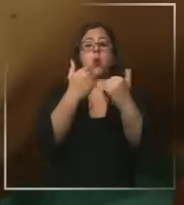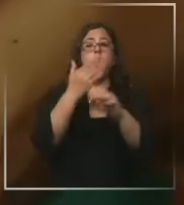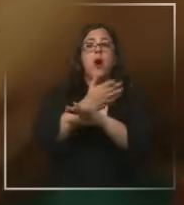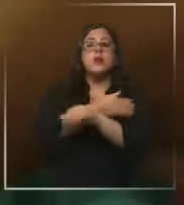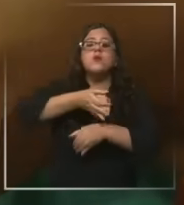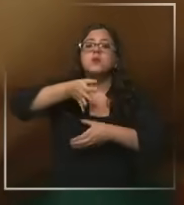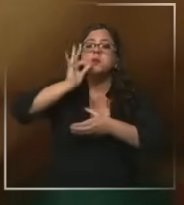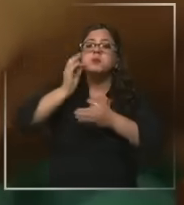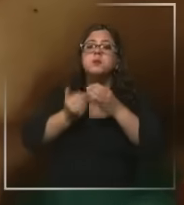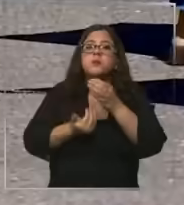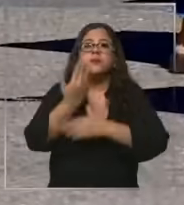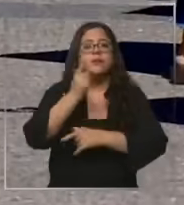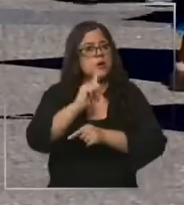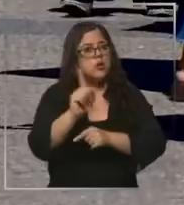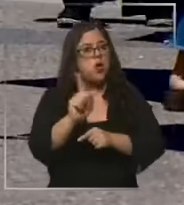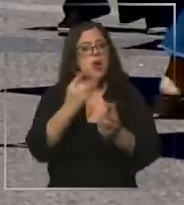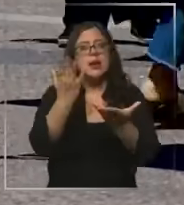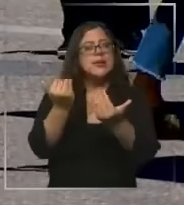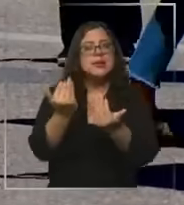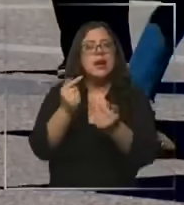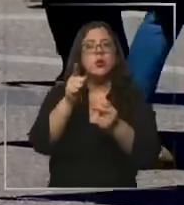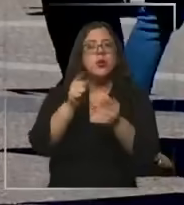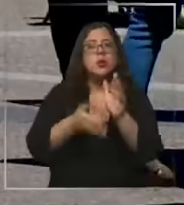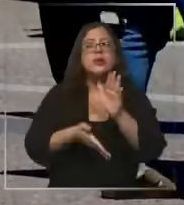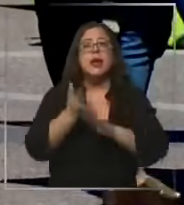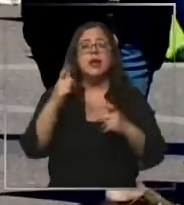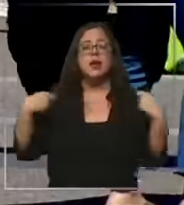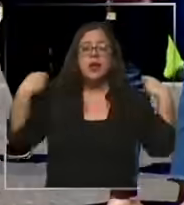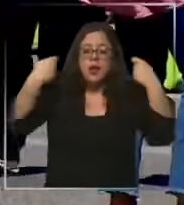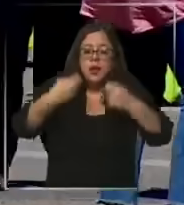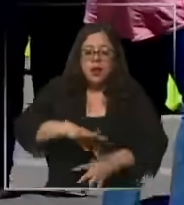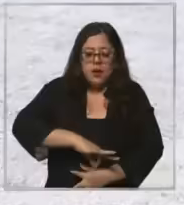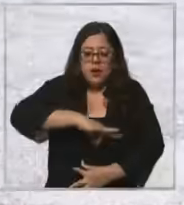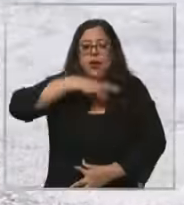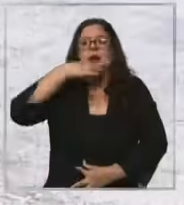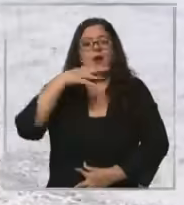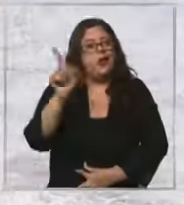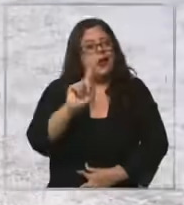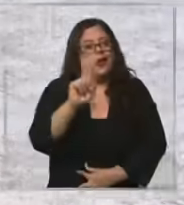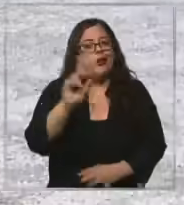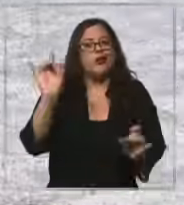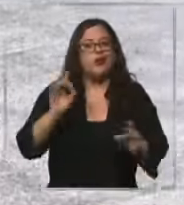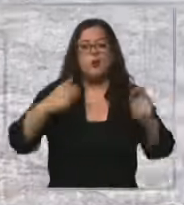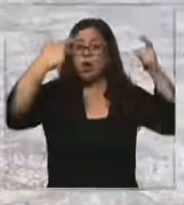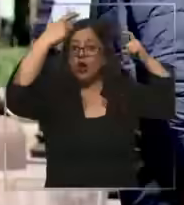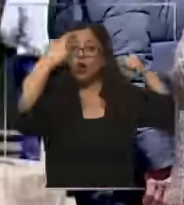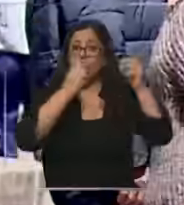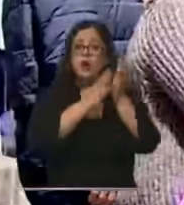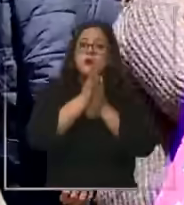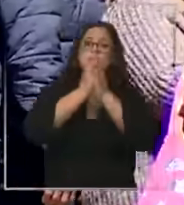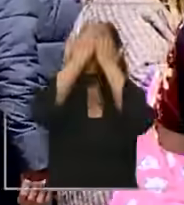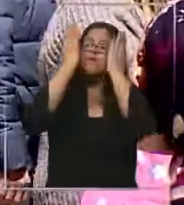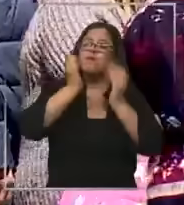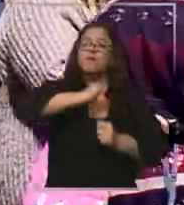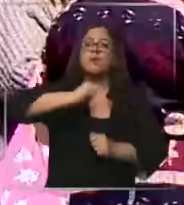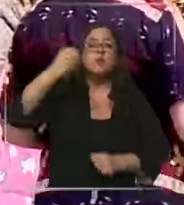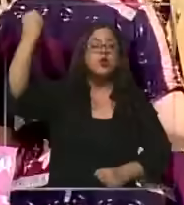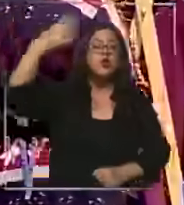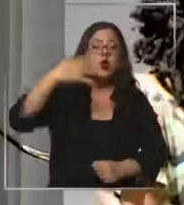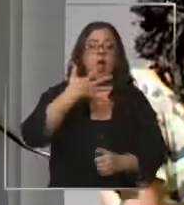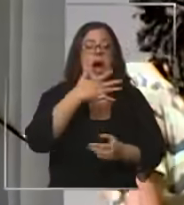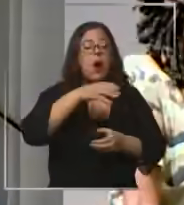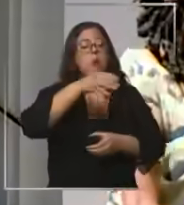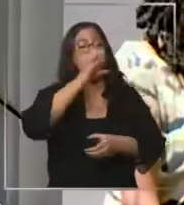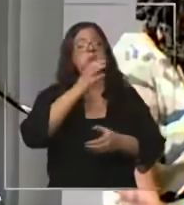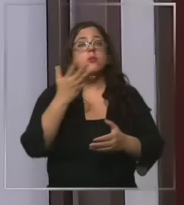desayuno. Y no será necesario que salga con un chaleco o polerón. Basta con un gorro, protector solar, botella de agua